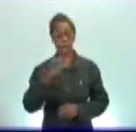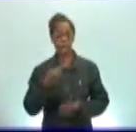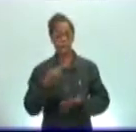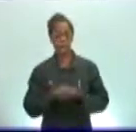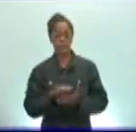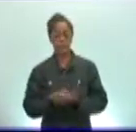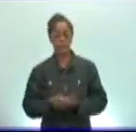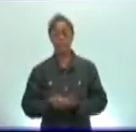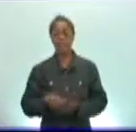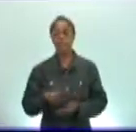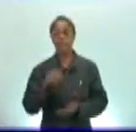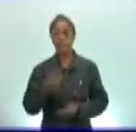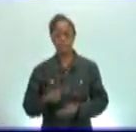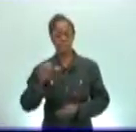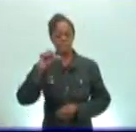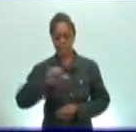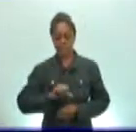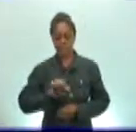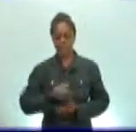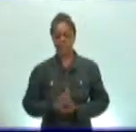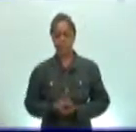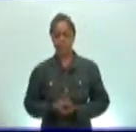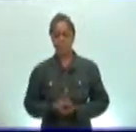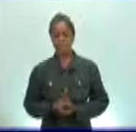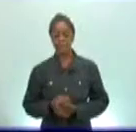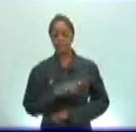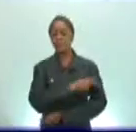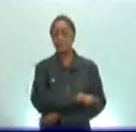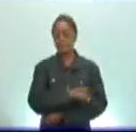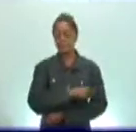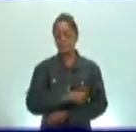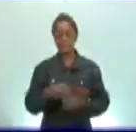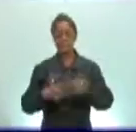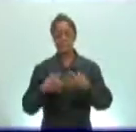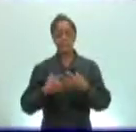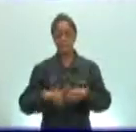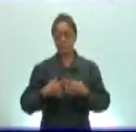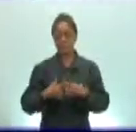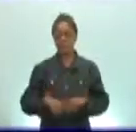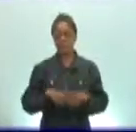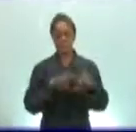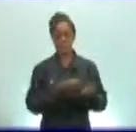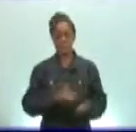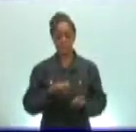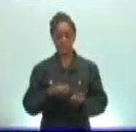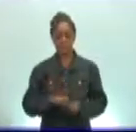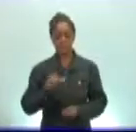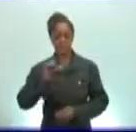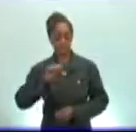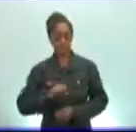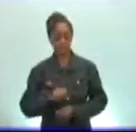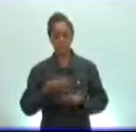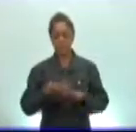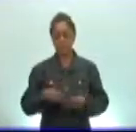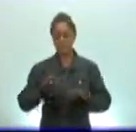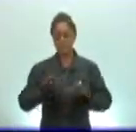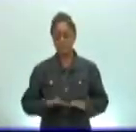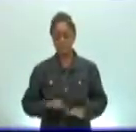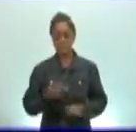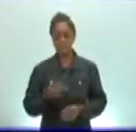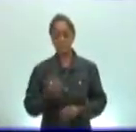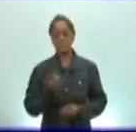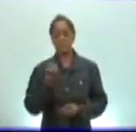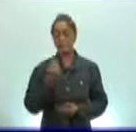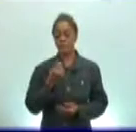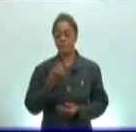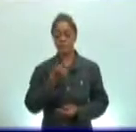socioeconómica seguía siendo miserable. País sin industrias, con una agricultura atrasada, asentada únicamente en el precio